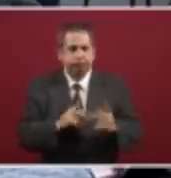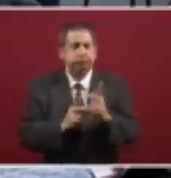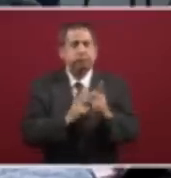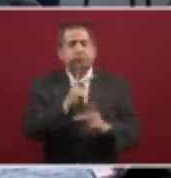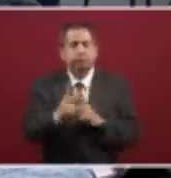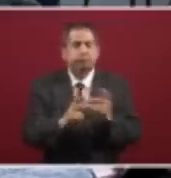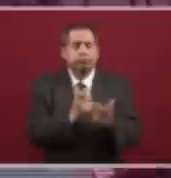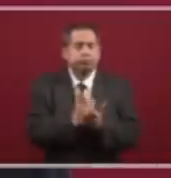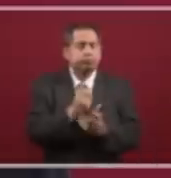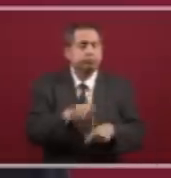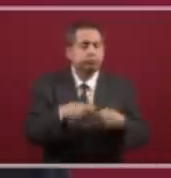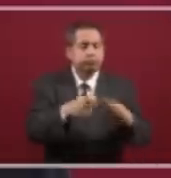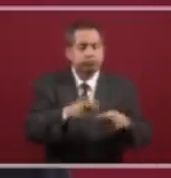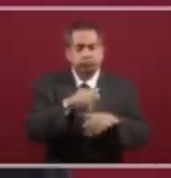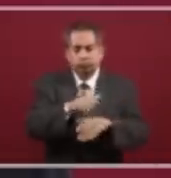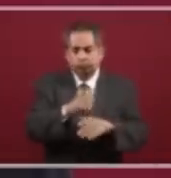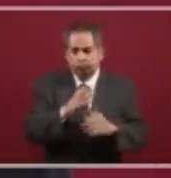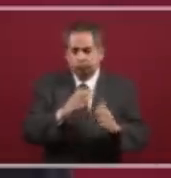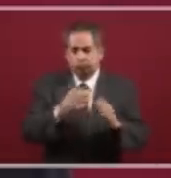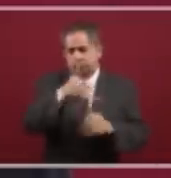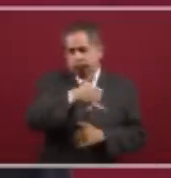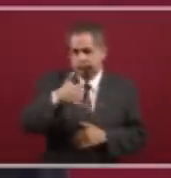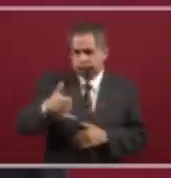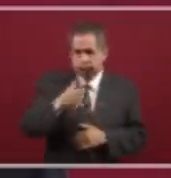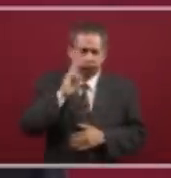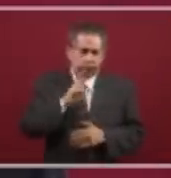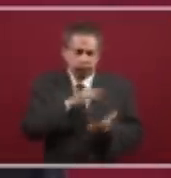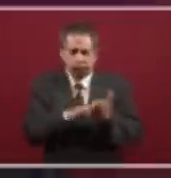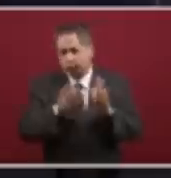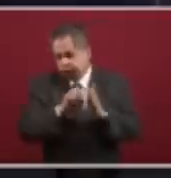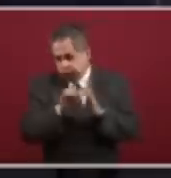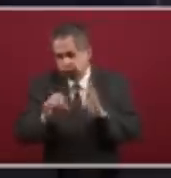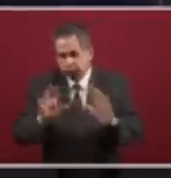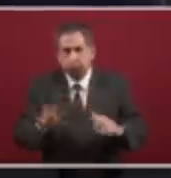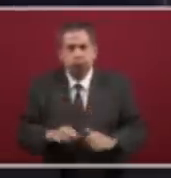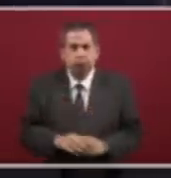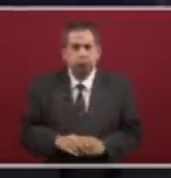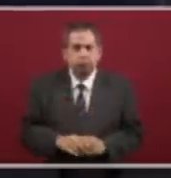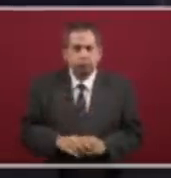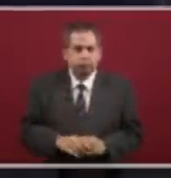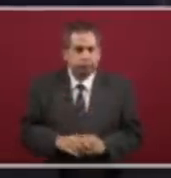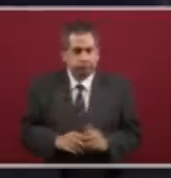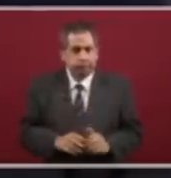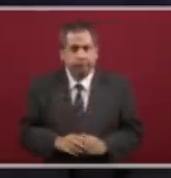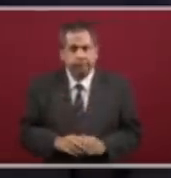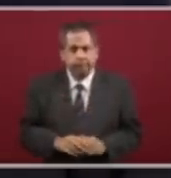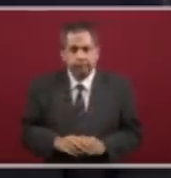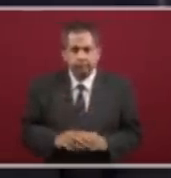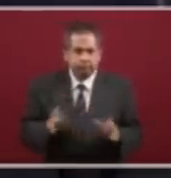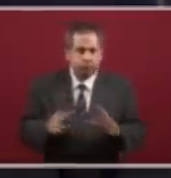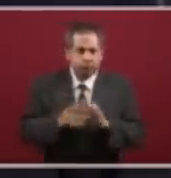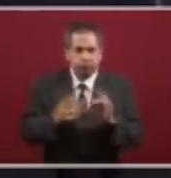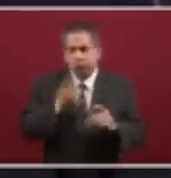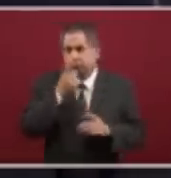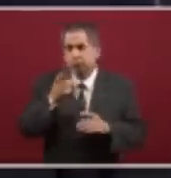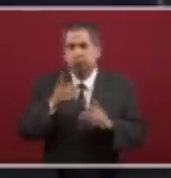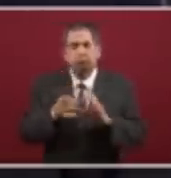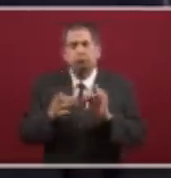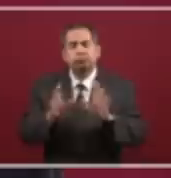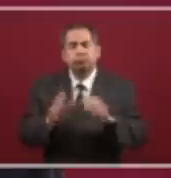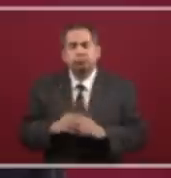que tienen con el infonavit por ejemplo ahora sí que como se dice